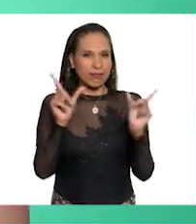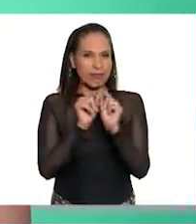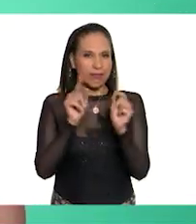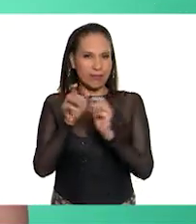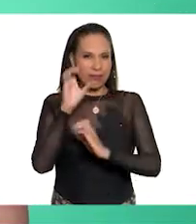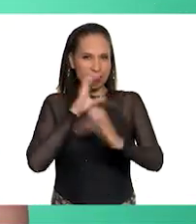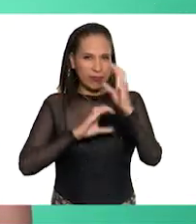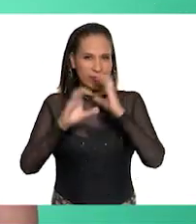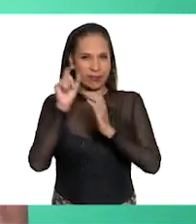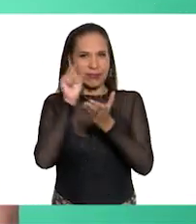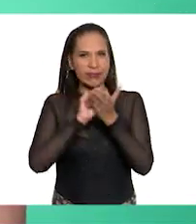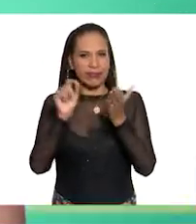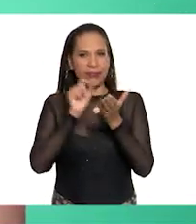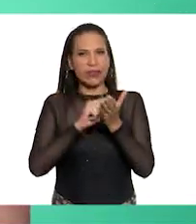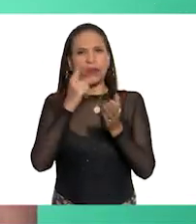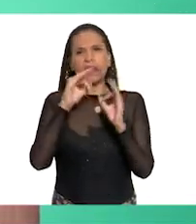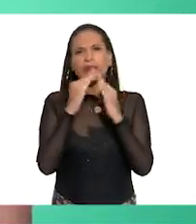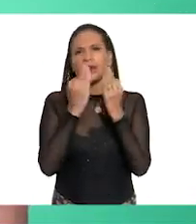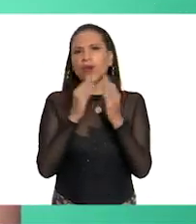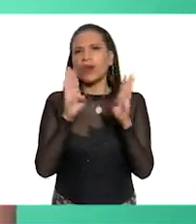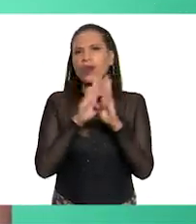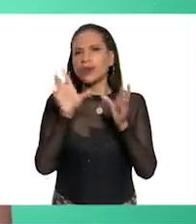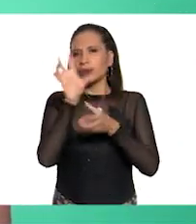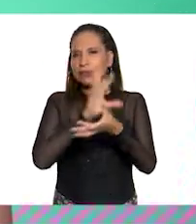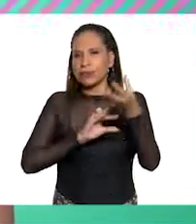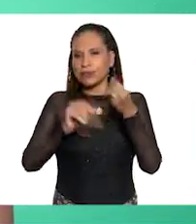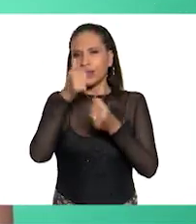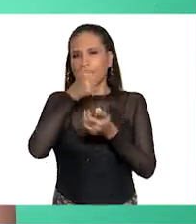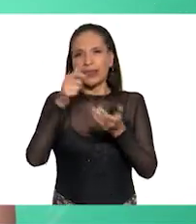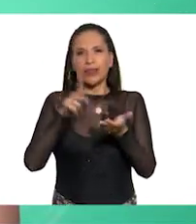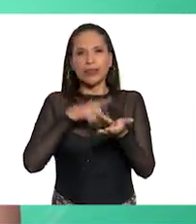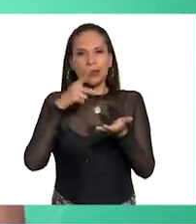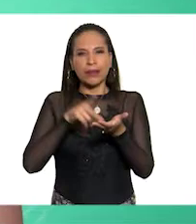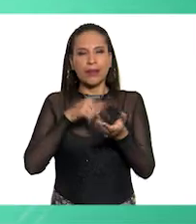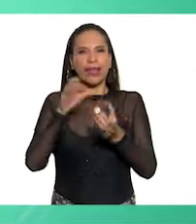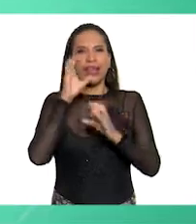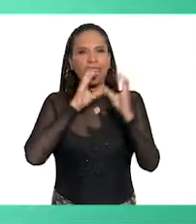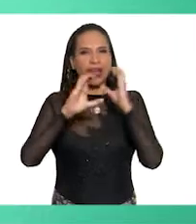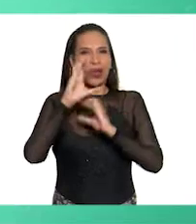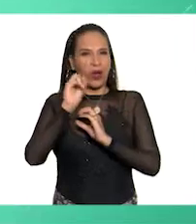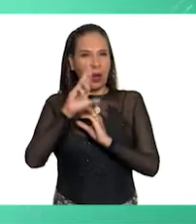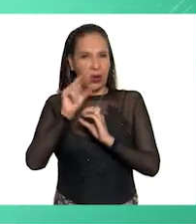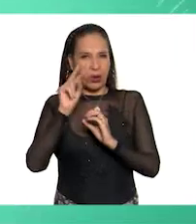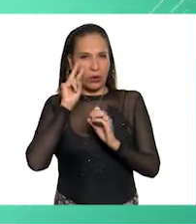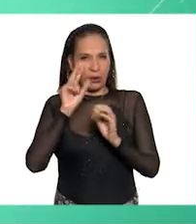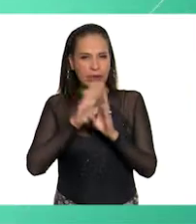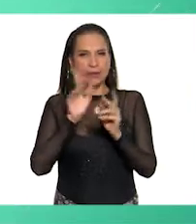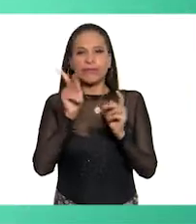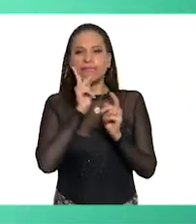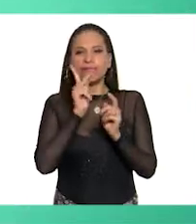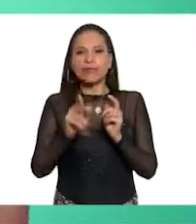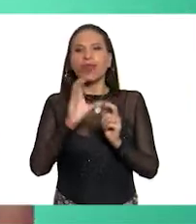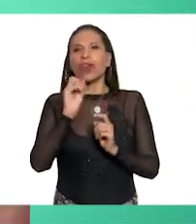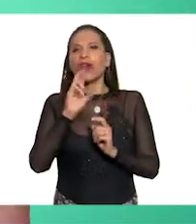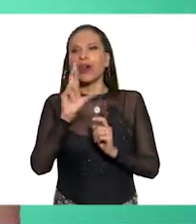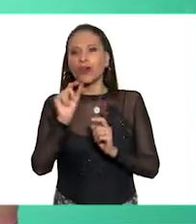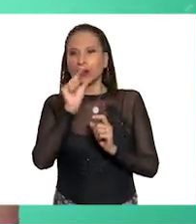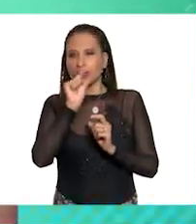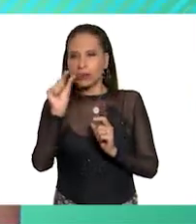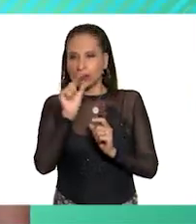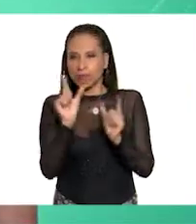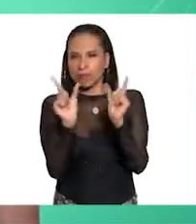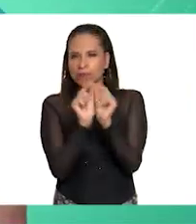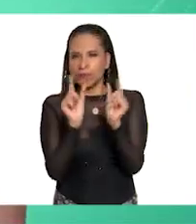esta canción escrita, una forma es sustituir cada vez que aparece el coro, justo por la palabra coro. De